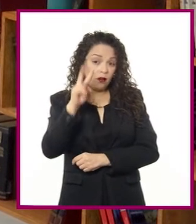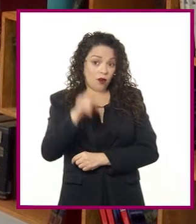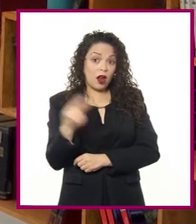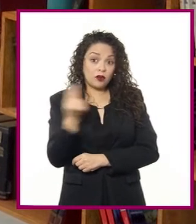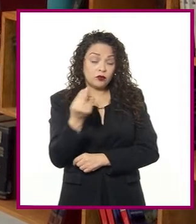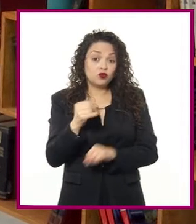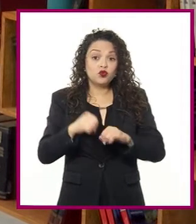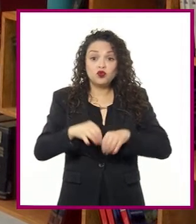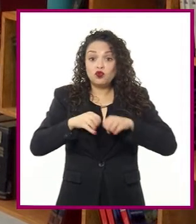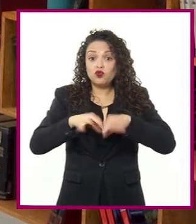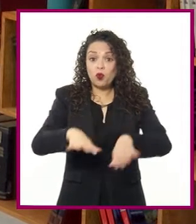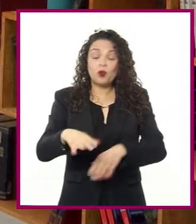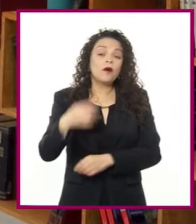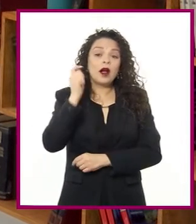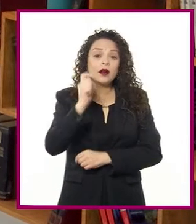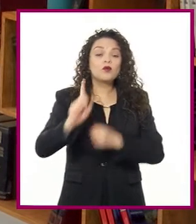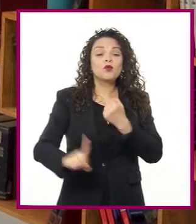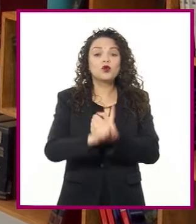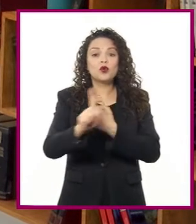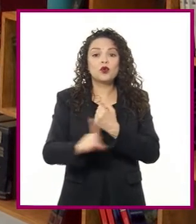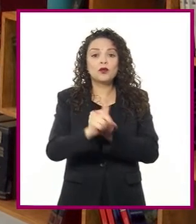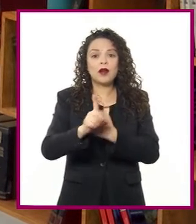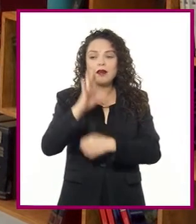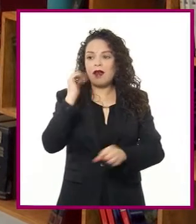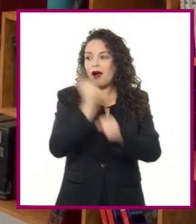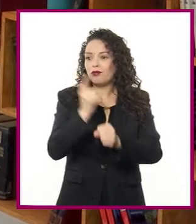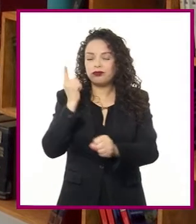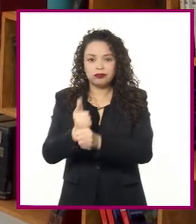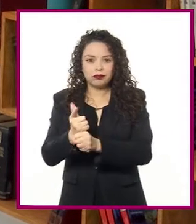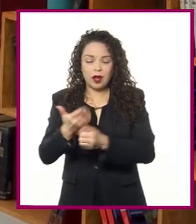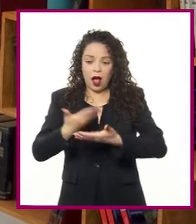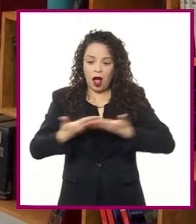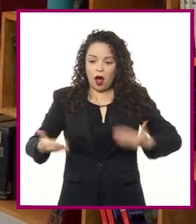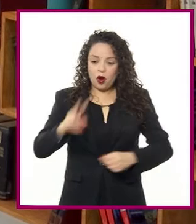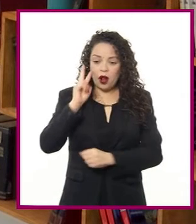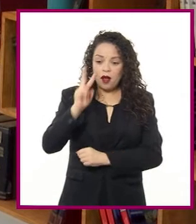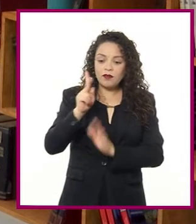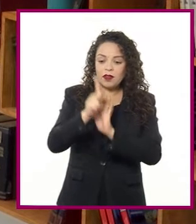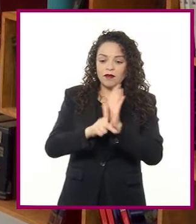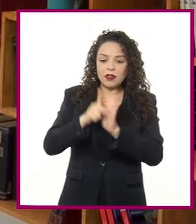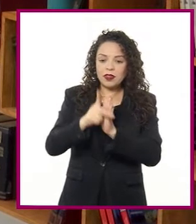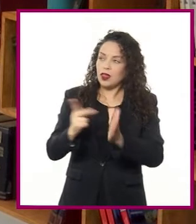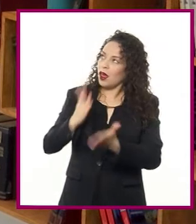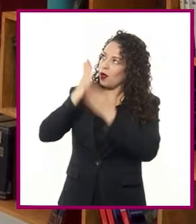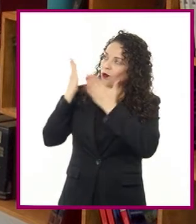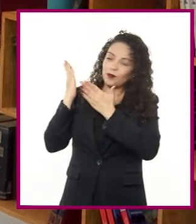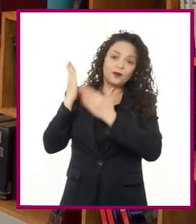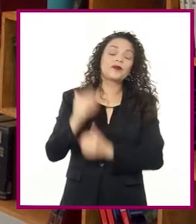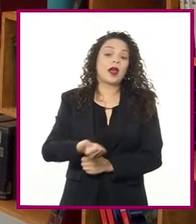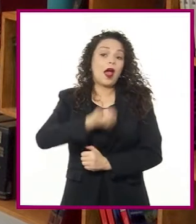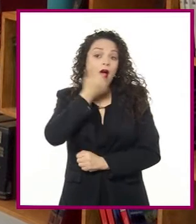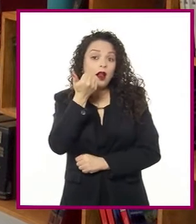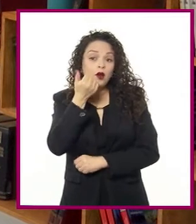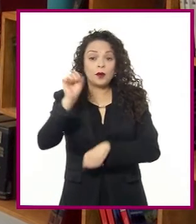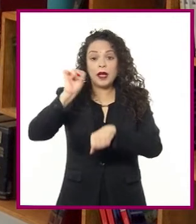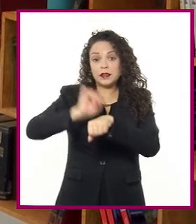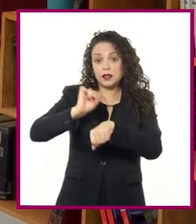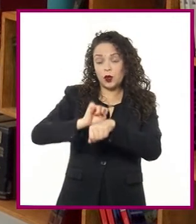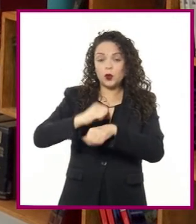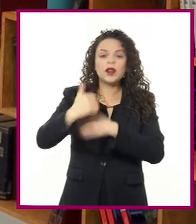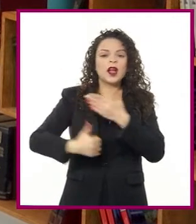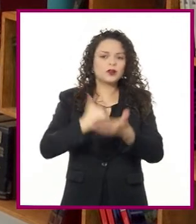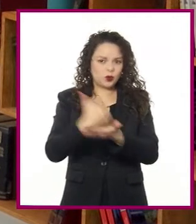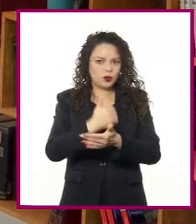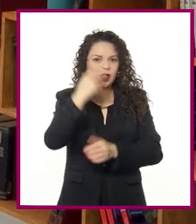información acerca de la problemática detectada. Veamos el siguiente video en el cual los alumnos de una secundaria de la Ciudad de